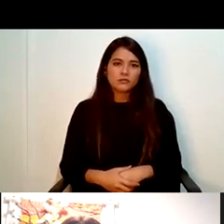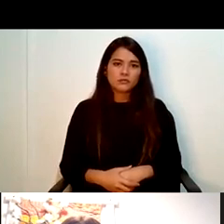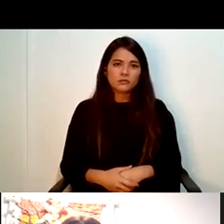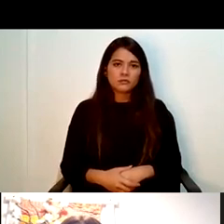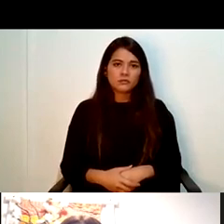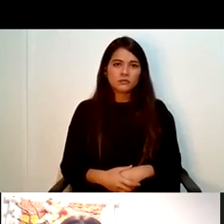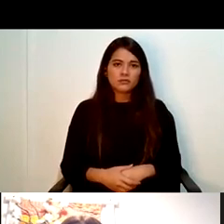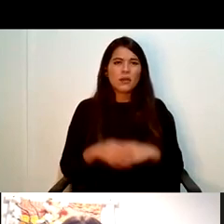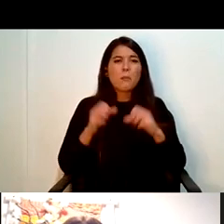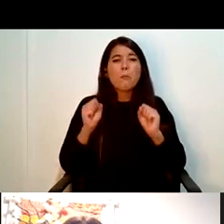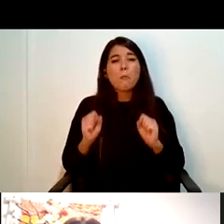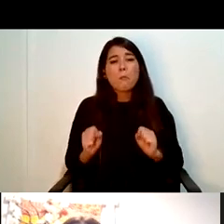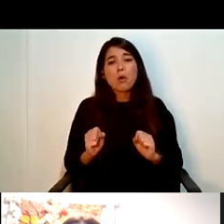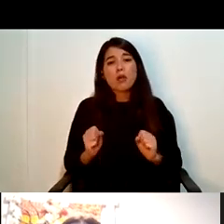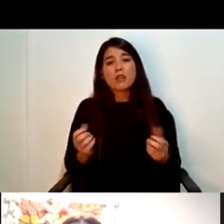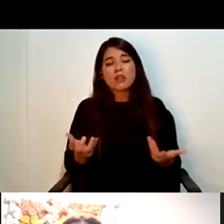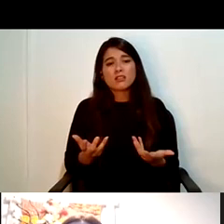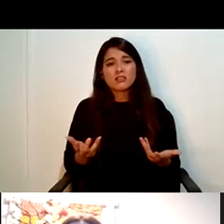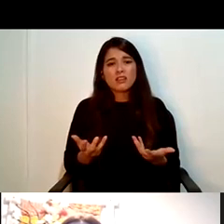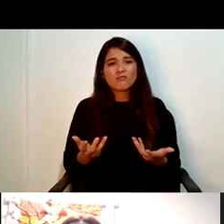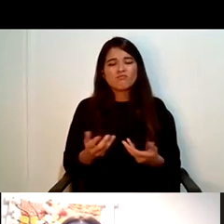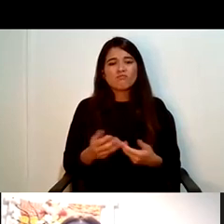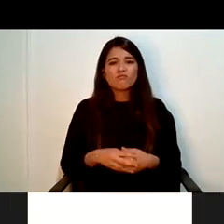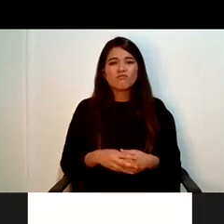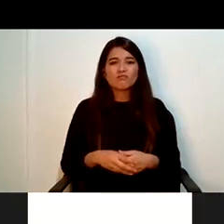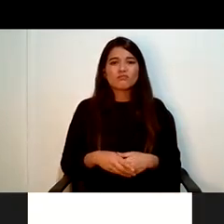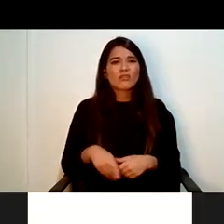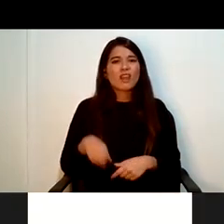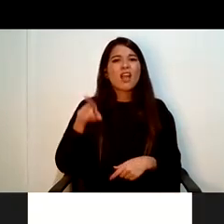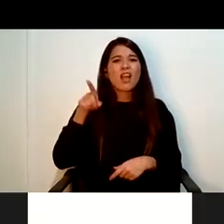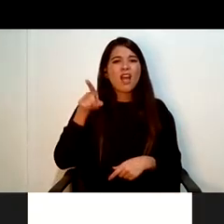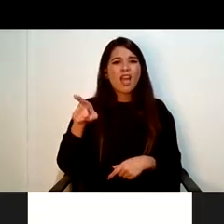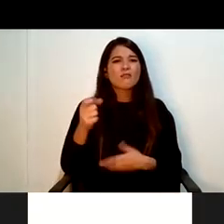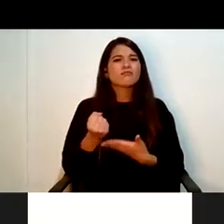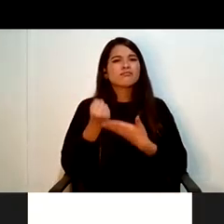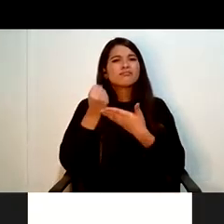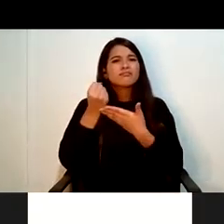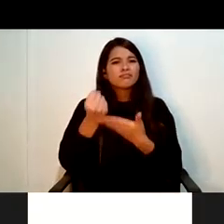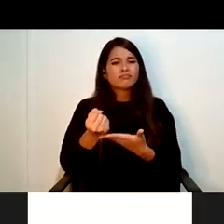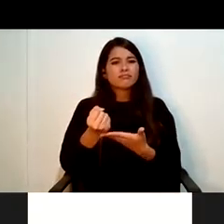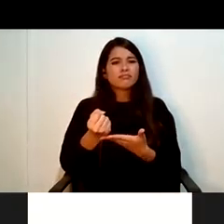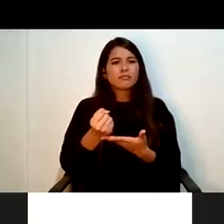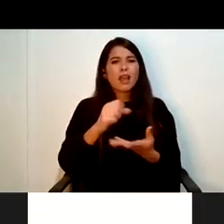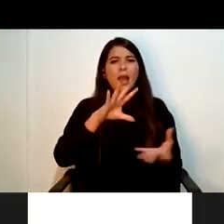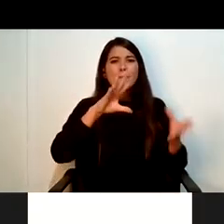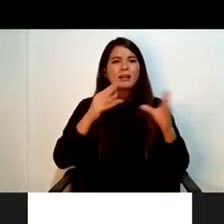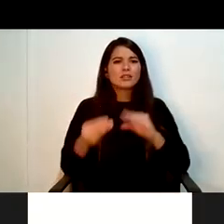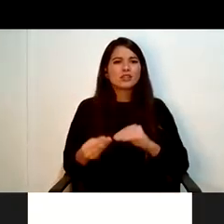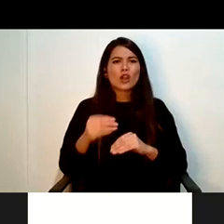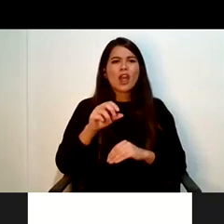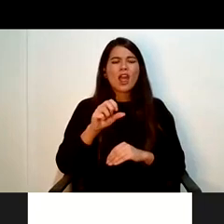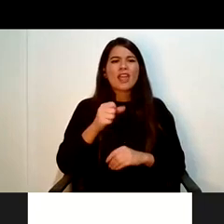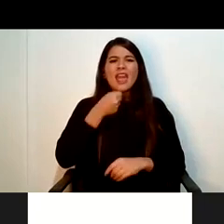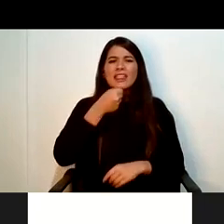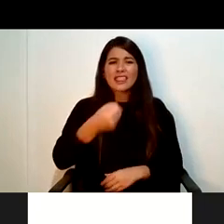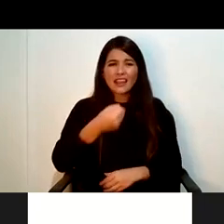Claro, podría ser, sí, ahí, bueno, ahí serviría muchísimo la aplicación de UNAVI, que es una entrevista